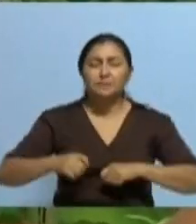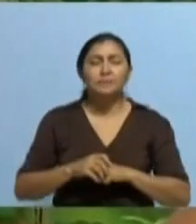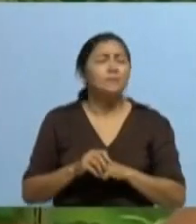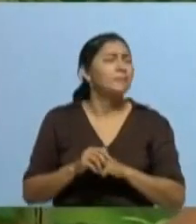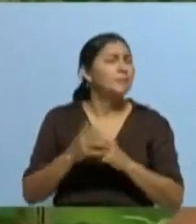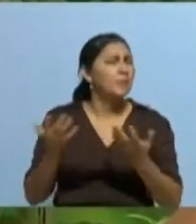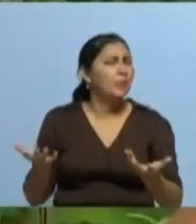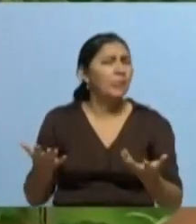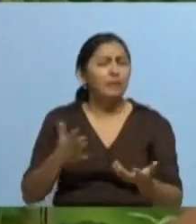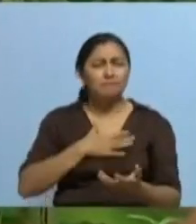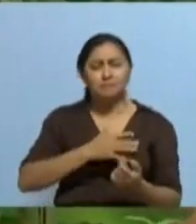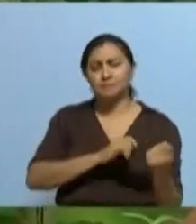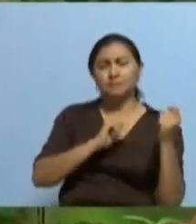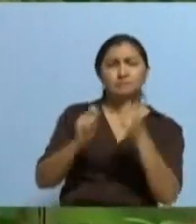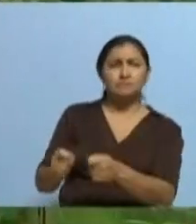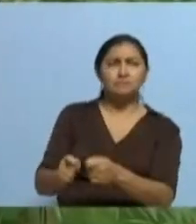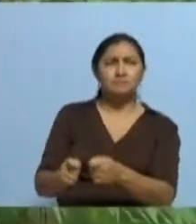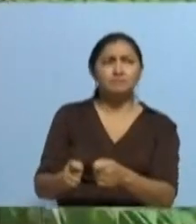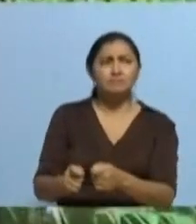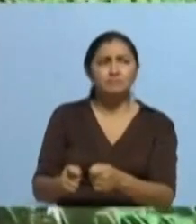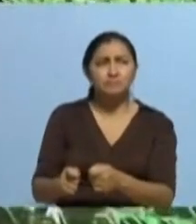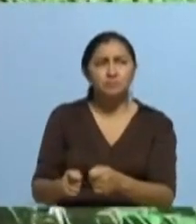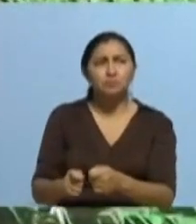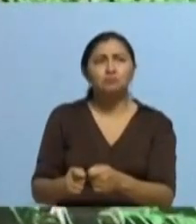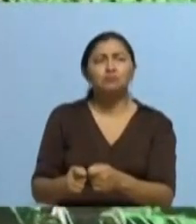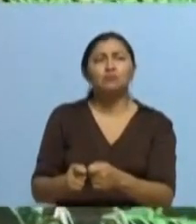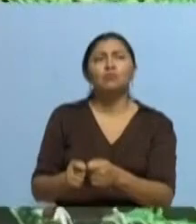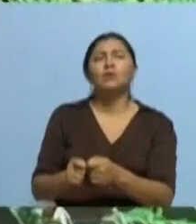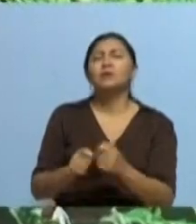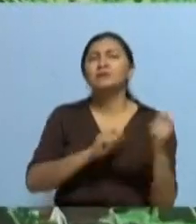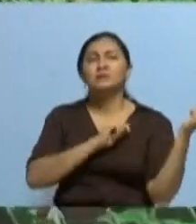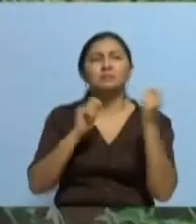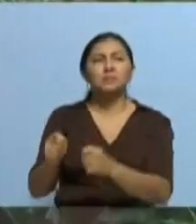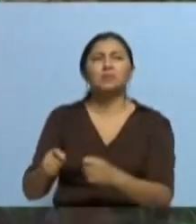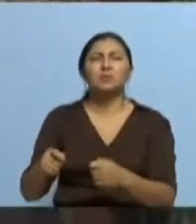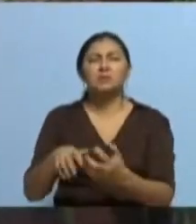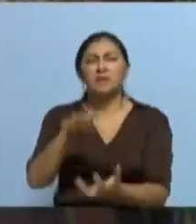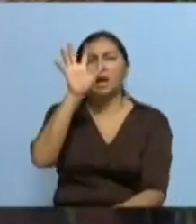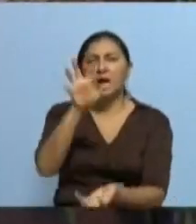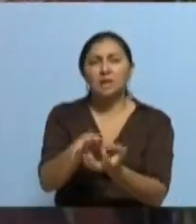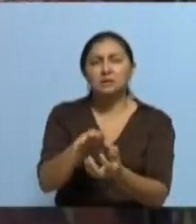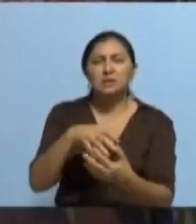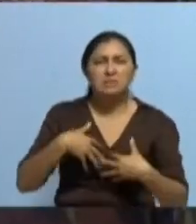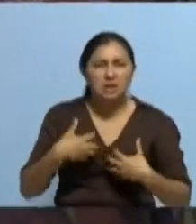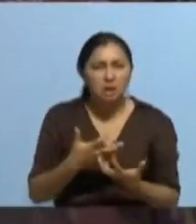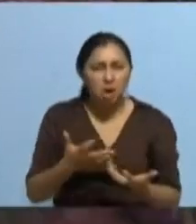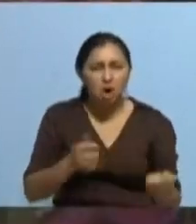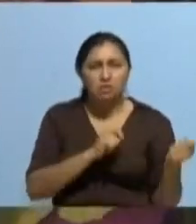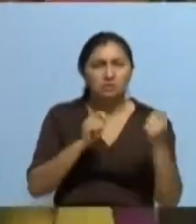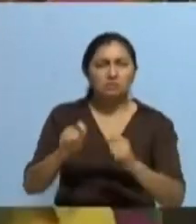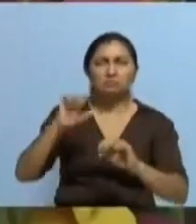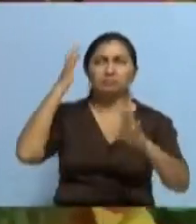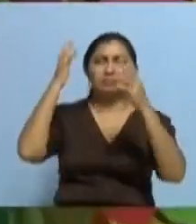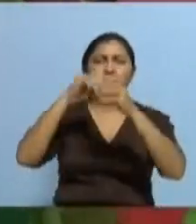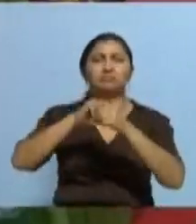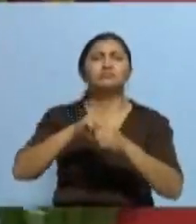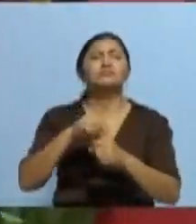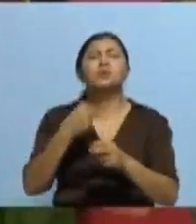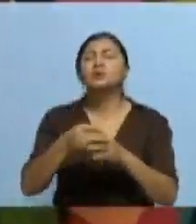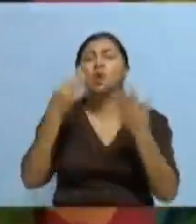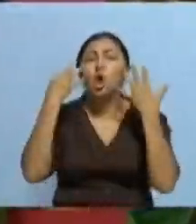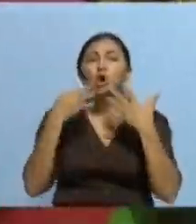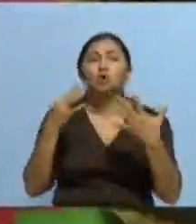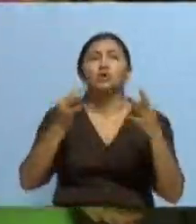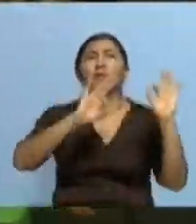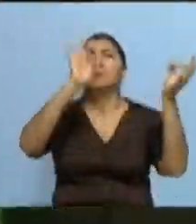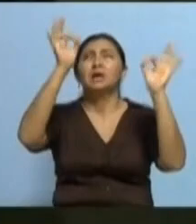le nominamos este nombre a Selva en San Felipe. Esto se llevó casi 8 días.